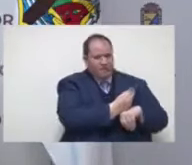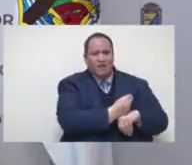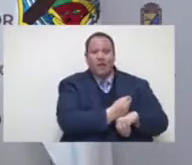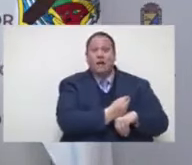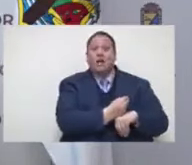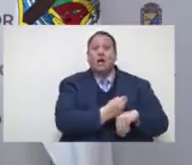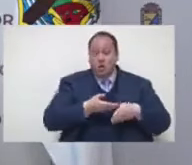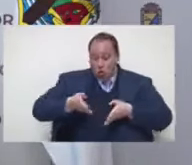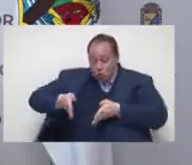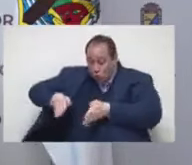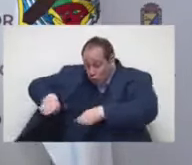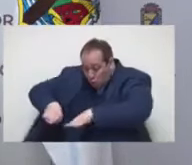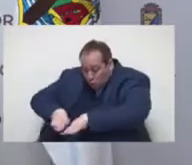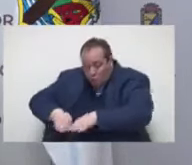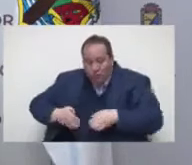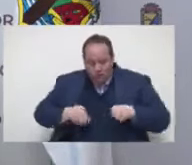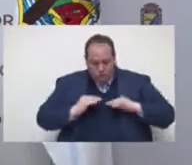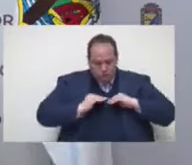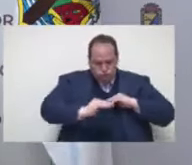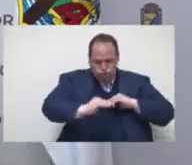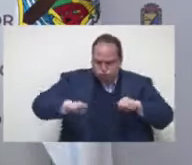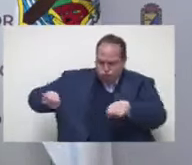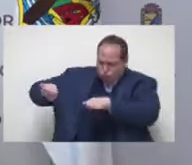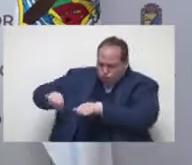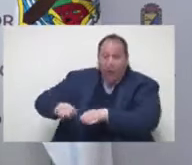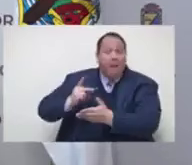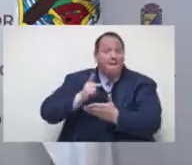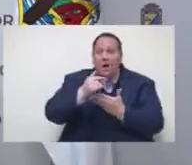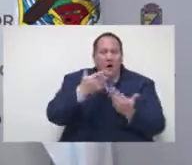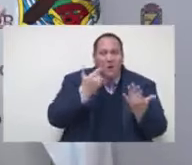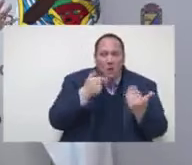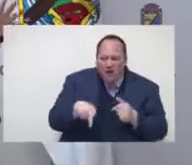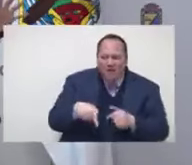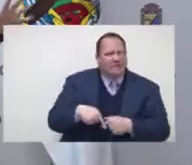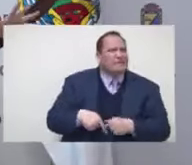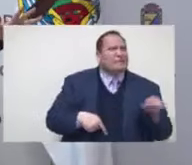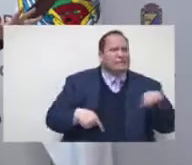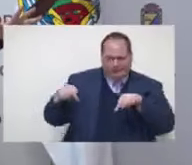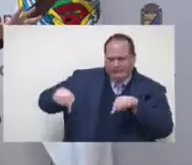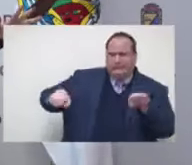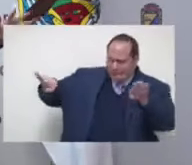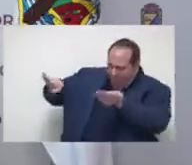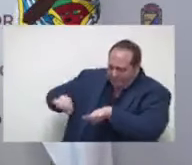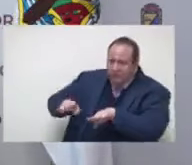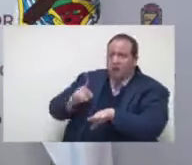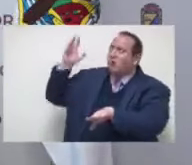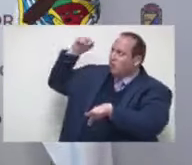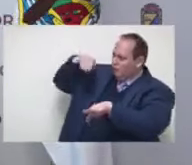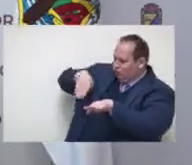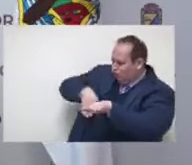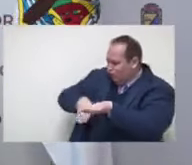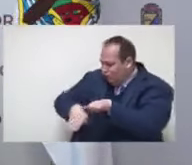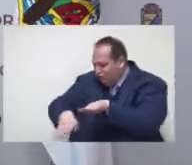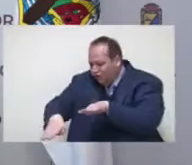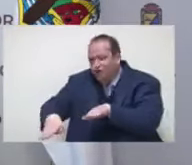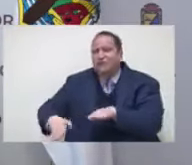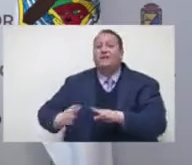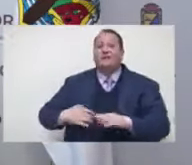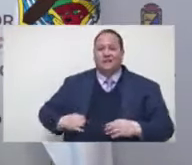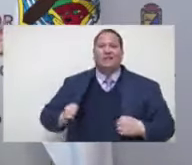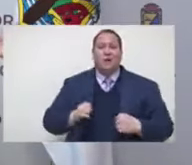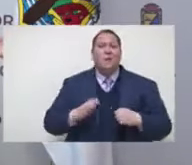el pluvial que pusimos, que no estaba considerado en el proyecto, ¿se acuerdan? Que detuvimos el proyecto para poder meter los